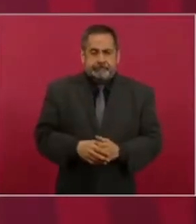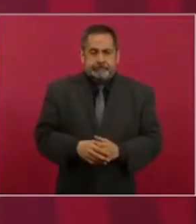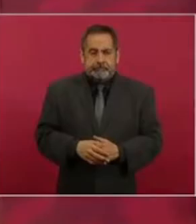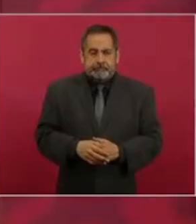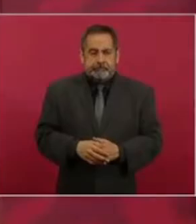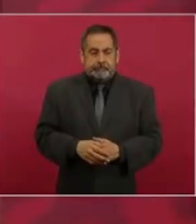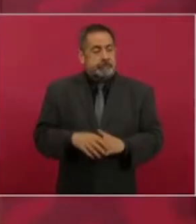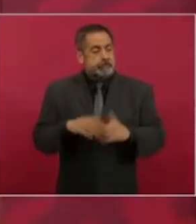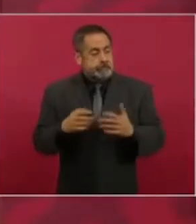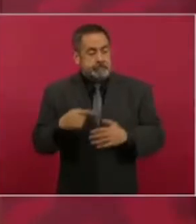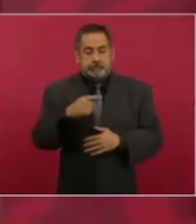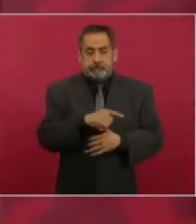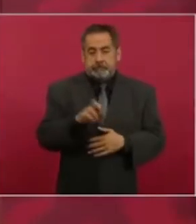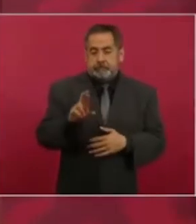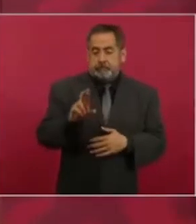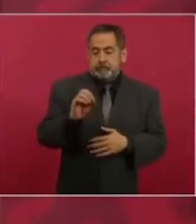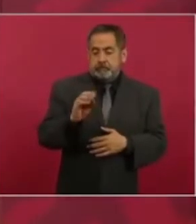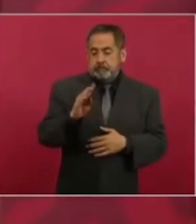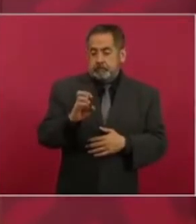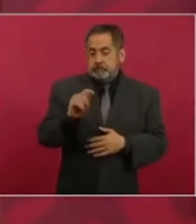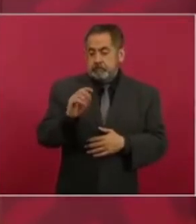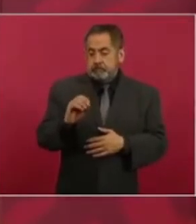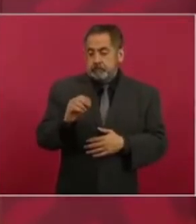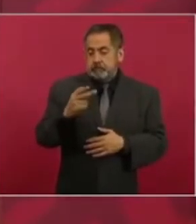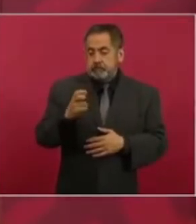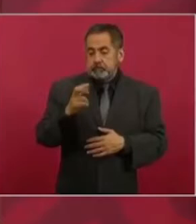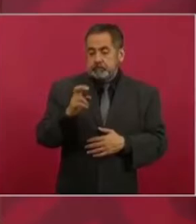el señor Roberto Hernández